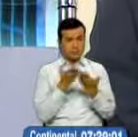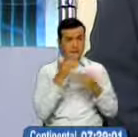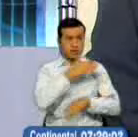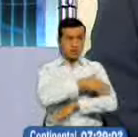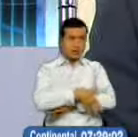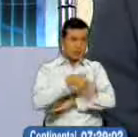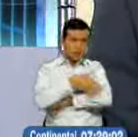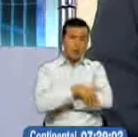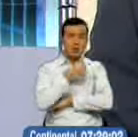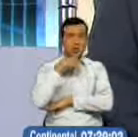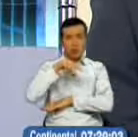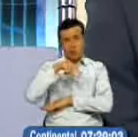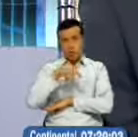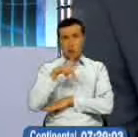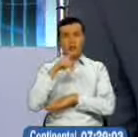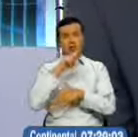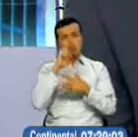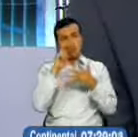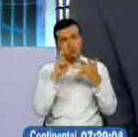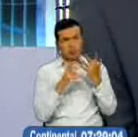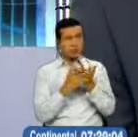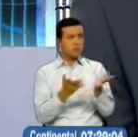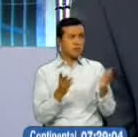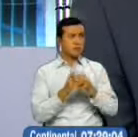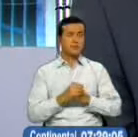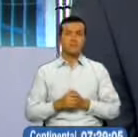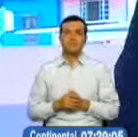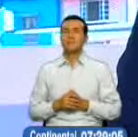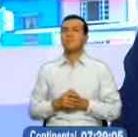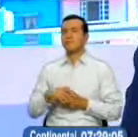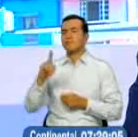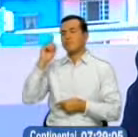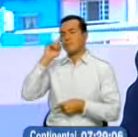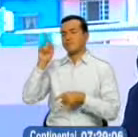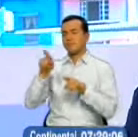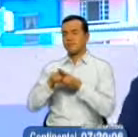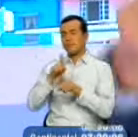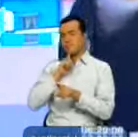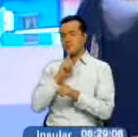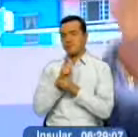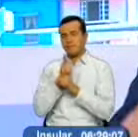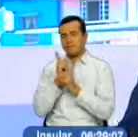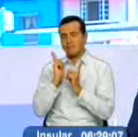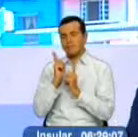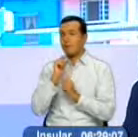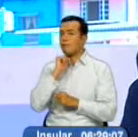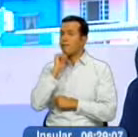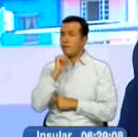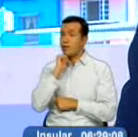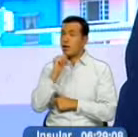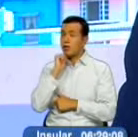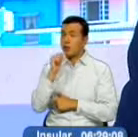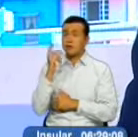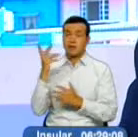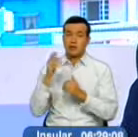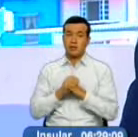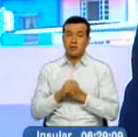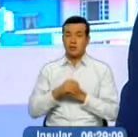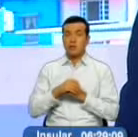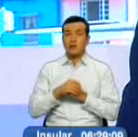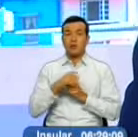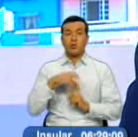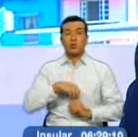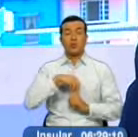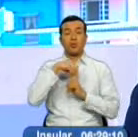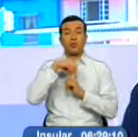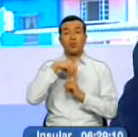alcantarillado, agua potable, saneamiento ambiental. Totalmente. Es decir, ahí hay una tarea absolutamente pendiente porque pasa por las